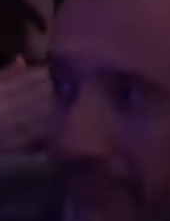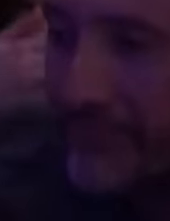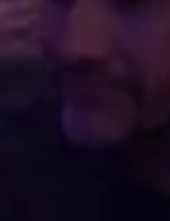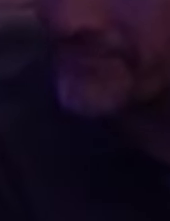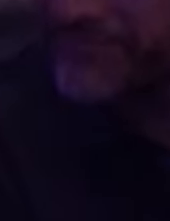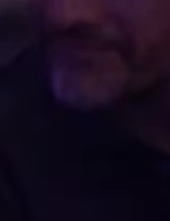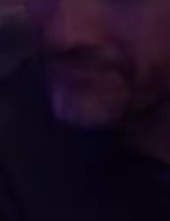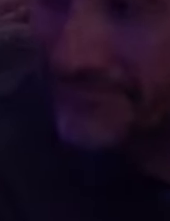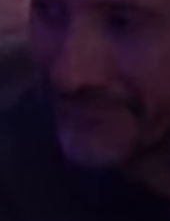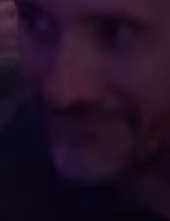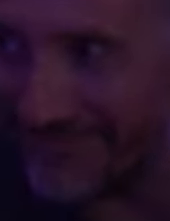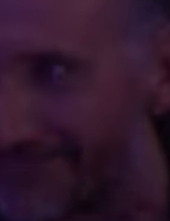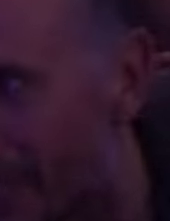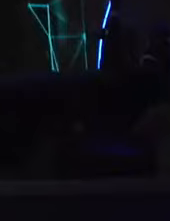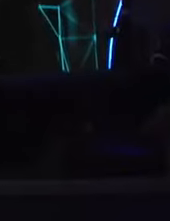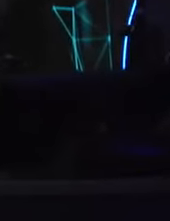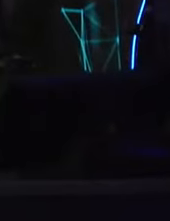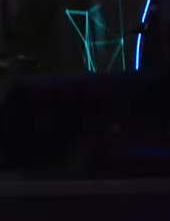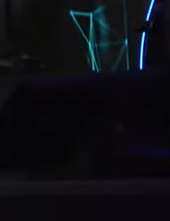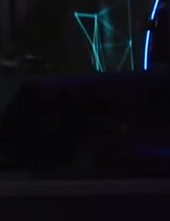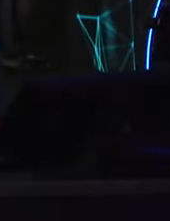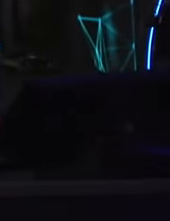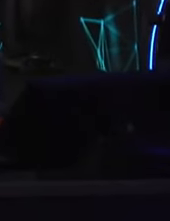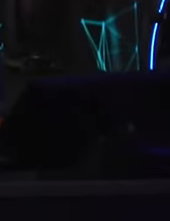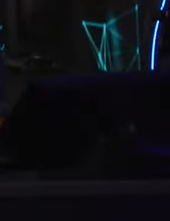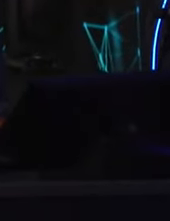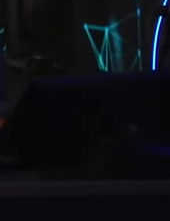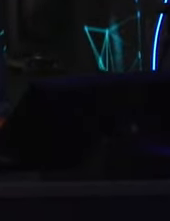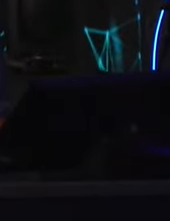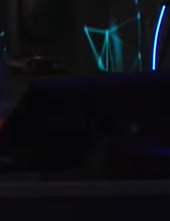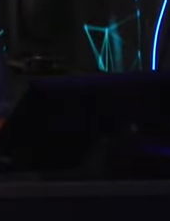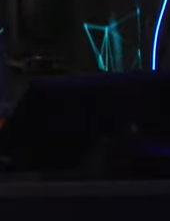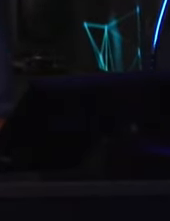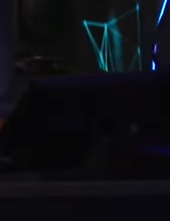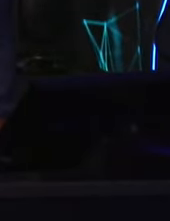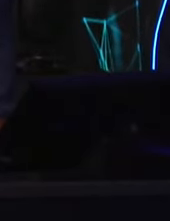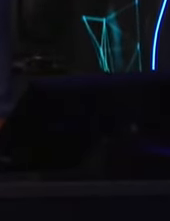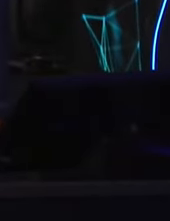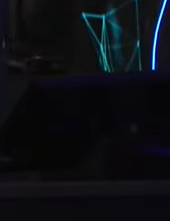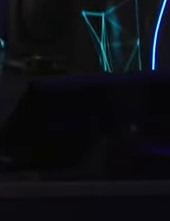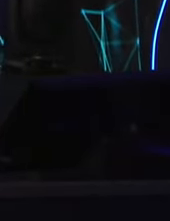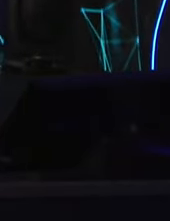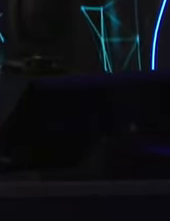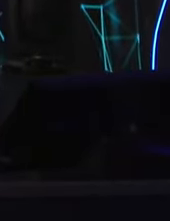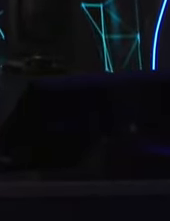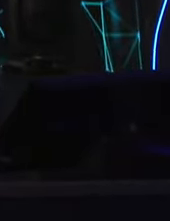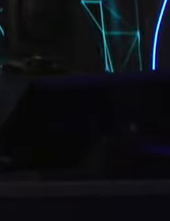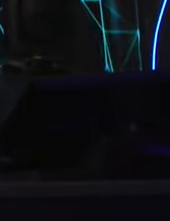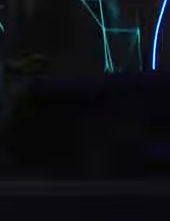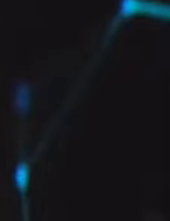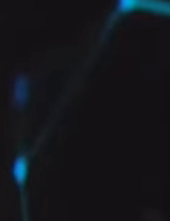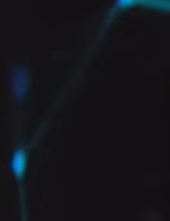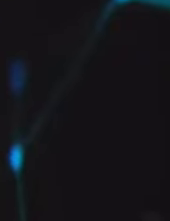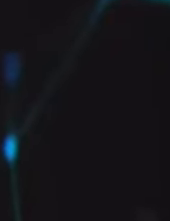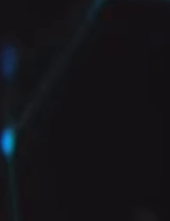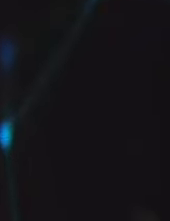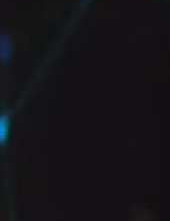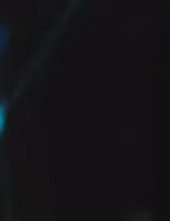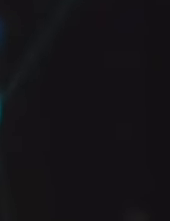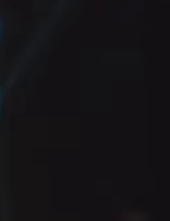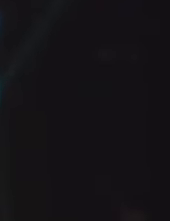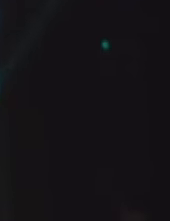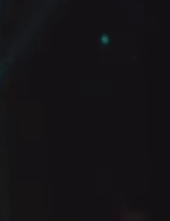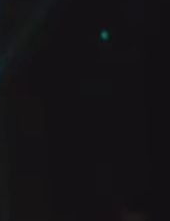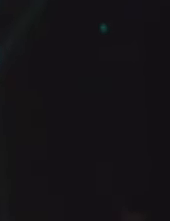en su agenda apretada para estar acá hoy día con nosotros cierto Manuel así es y tomando nota de todas estas buenas ideas que van surgiendo durante la tarde y ahora vamos con